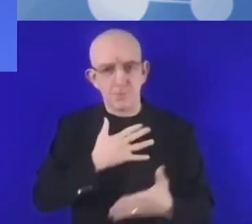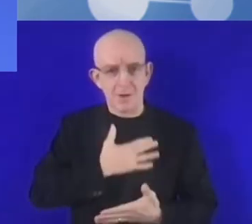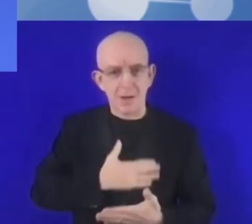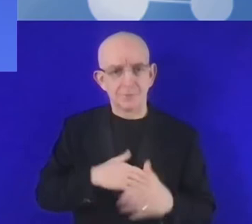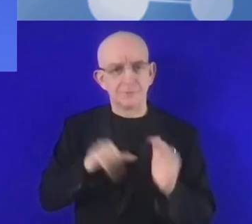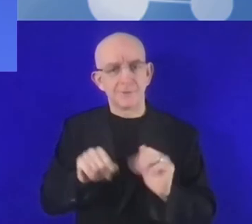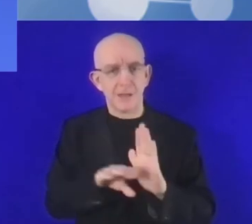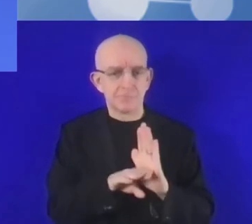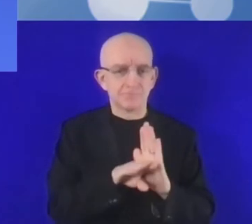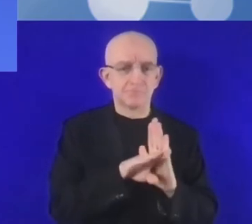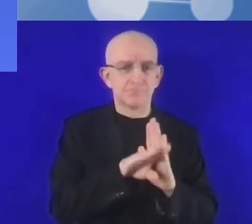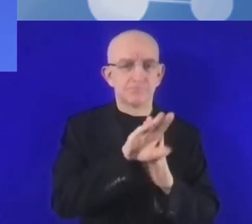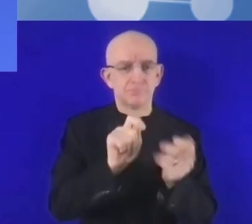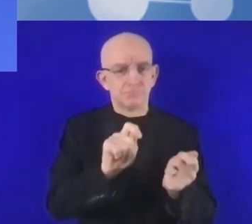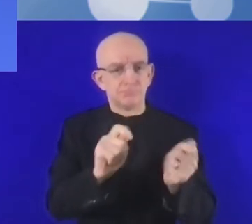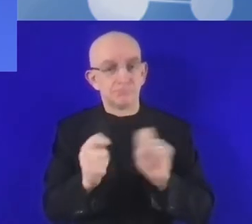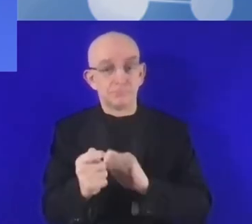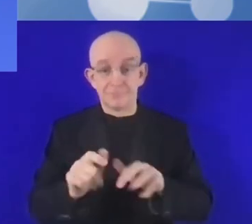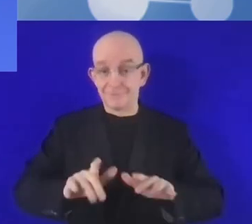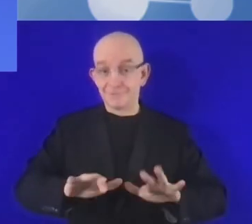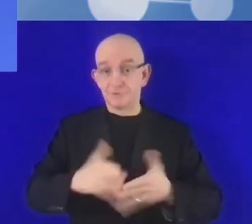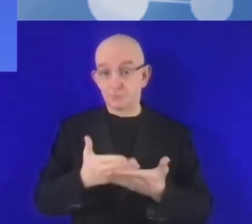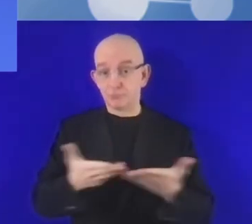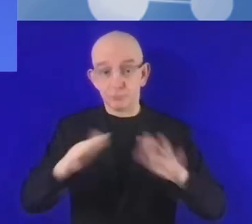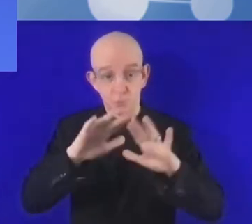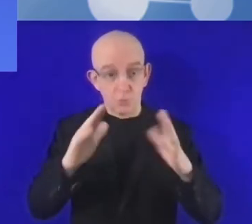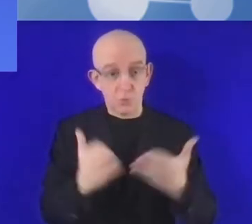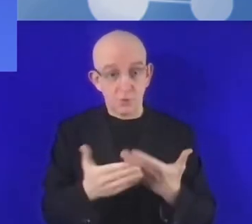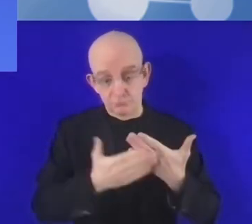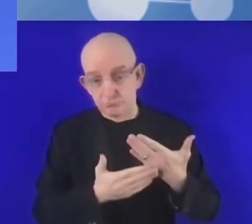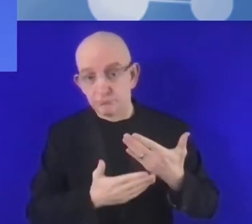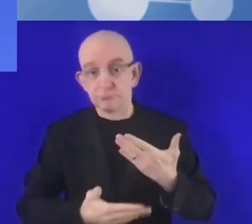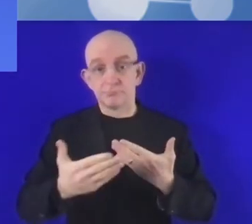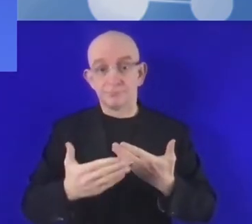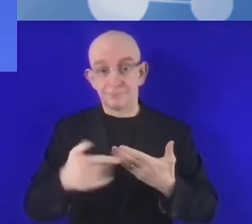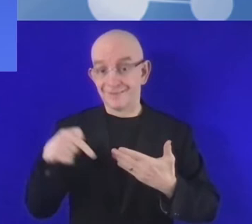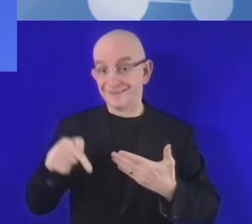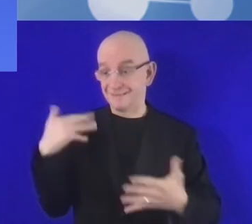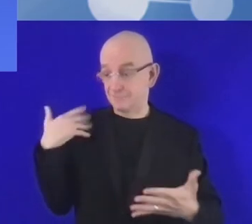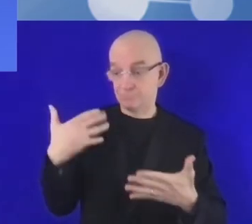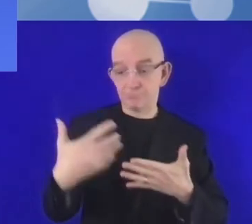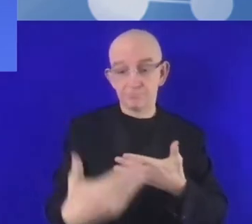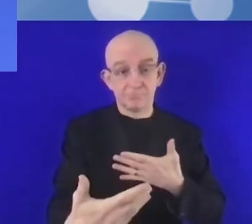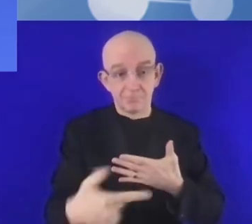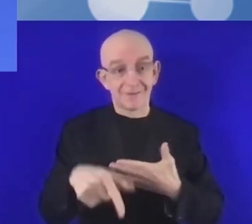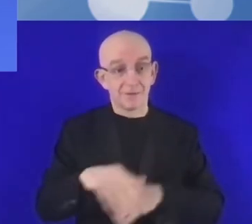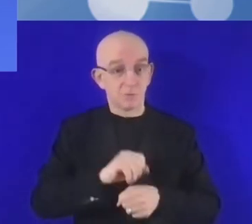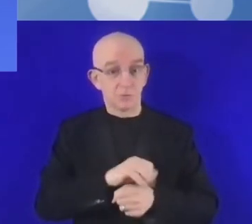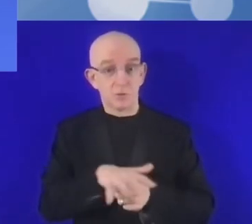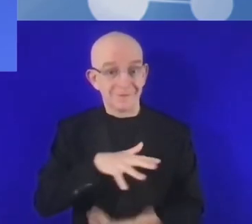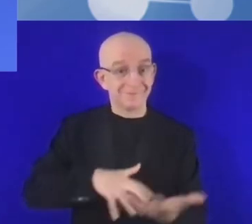encuentran conectadas al Internet se quedan atrás de estos cambios. La Cumbre de las Naciones Unidas